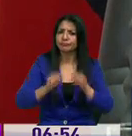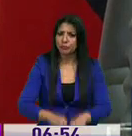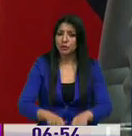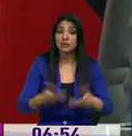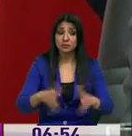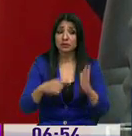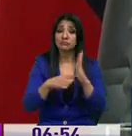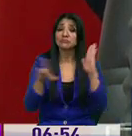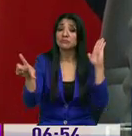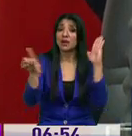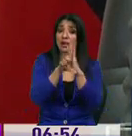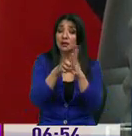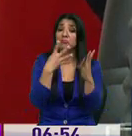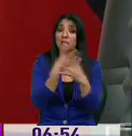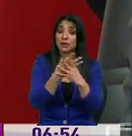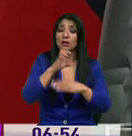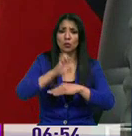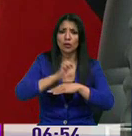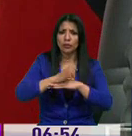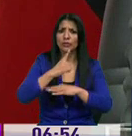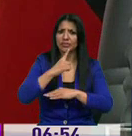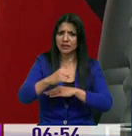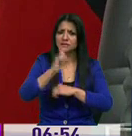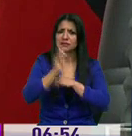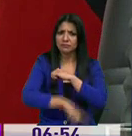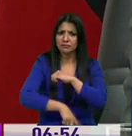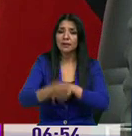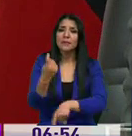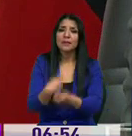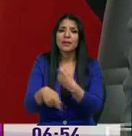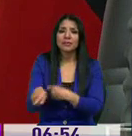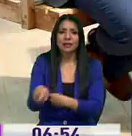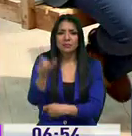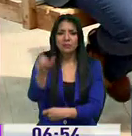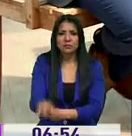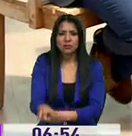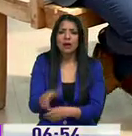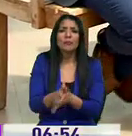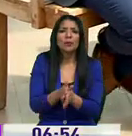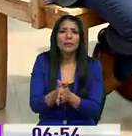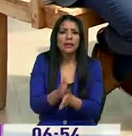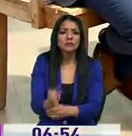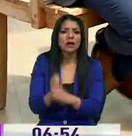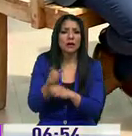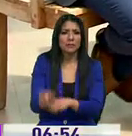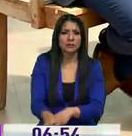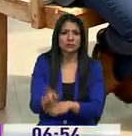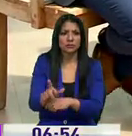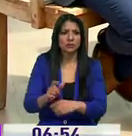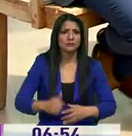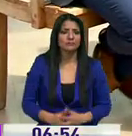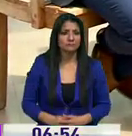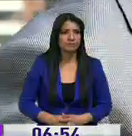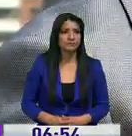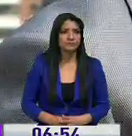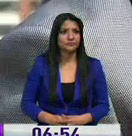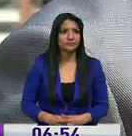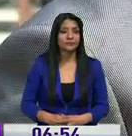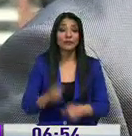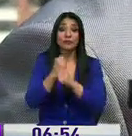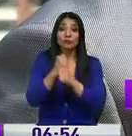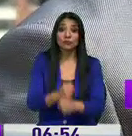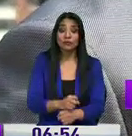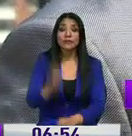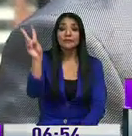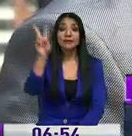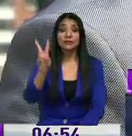tipificado en el código penal ecuatoriano que se llama trata de personas la primera reacción sobre la problemática es por parte de la fundación